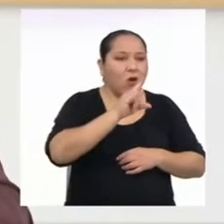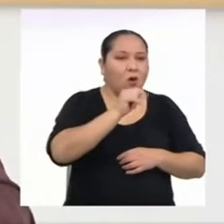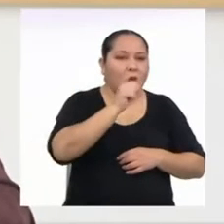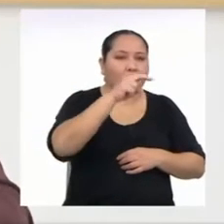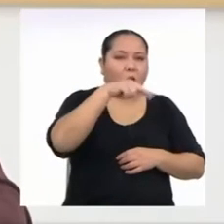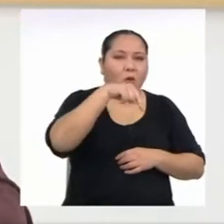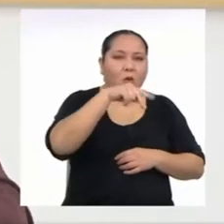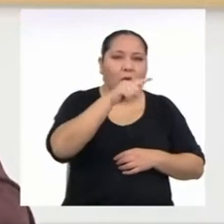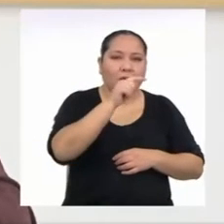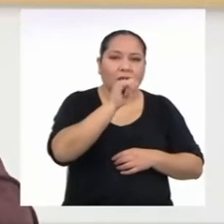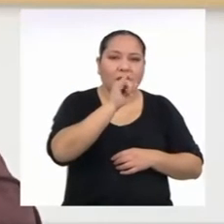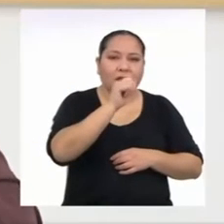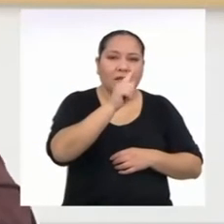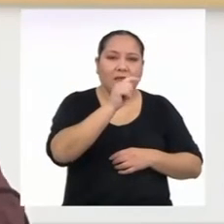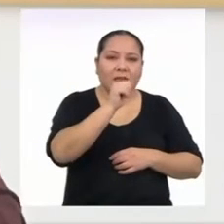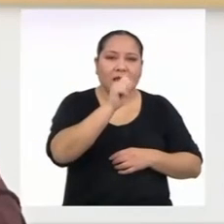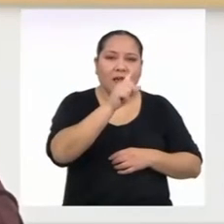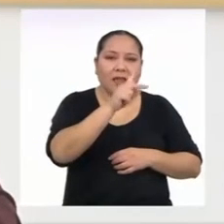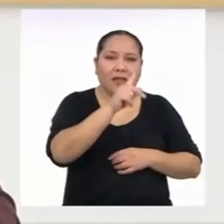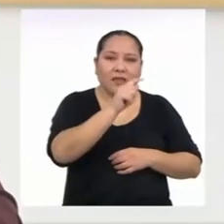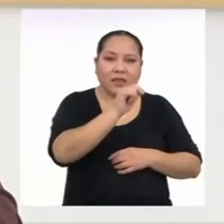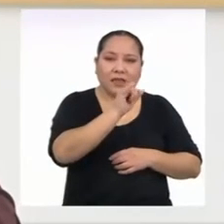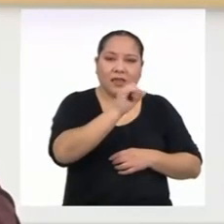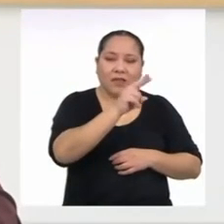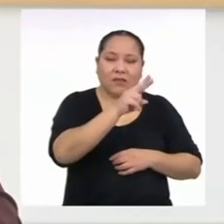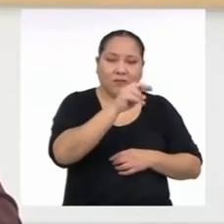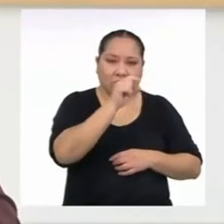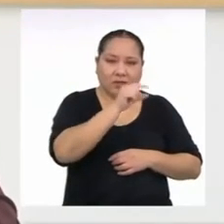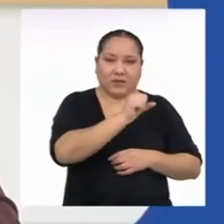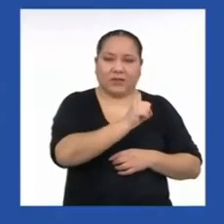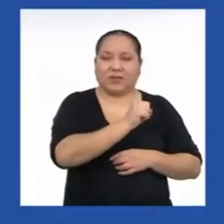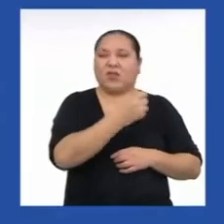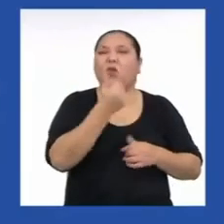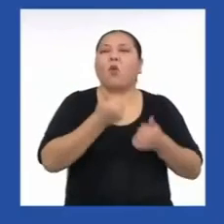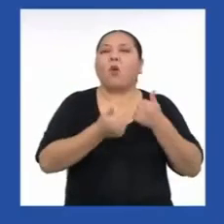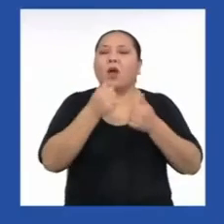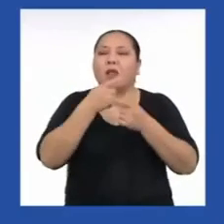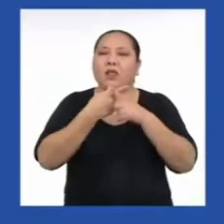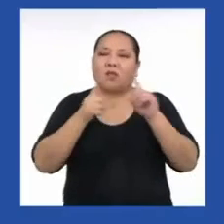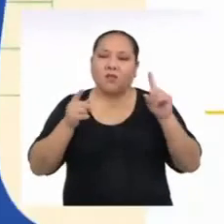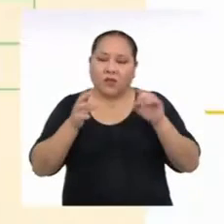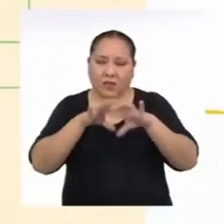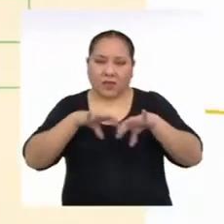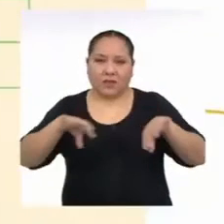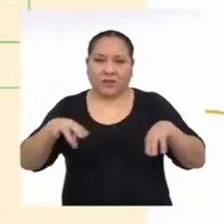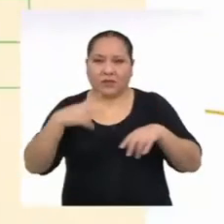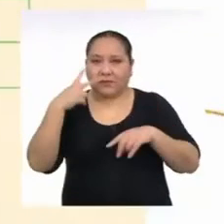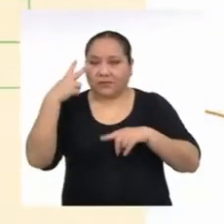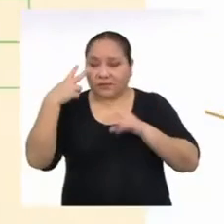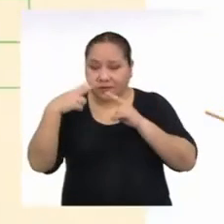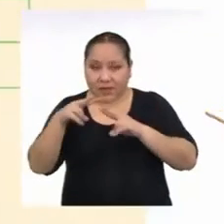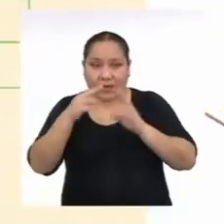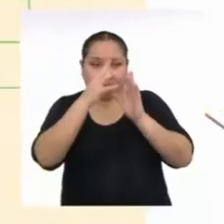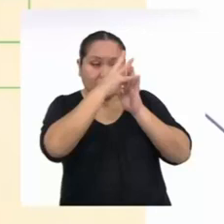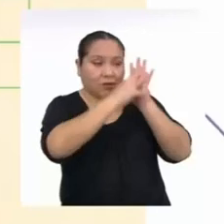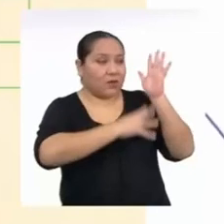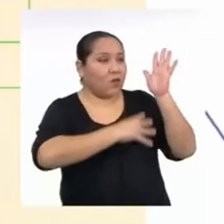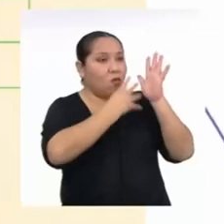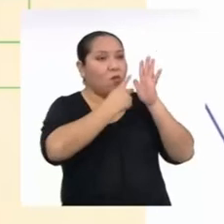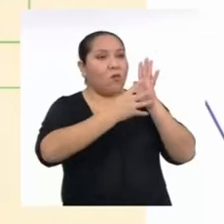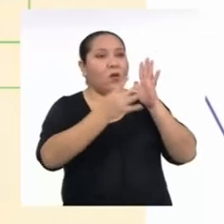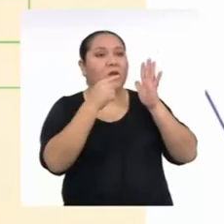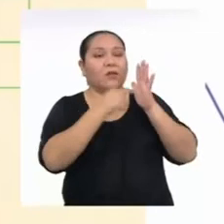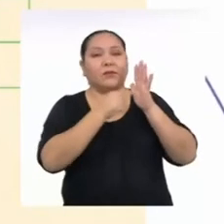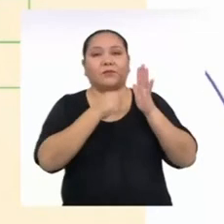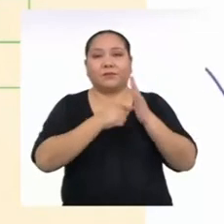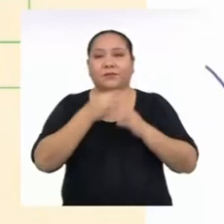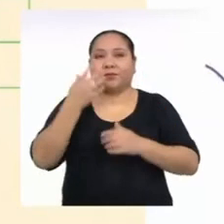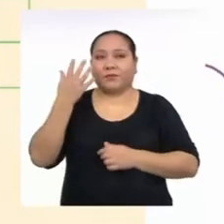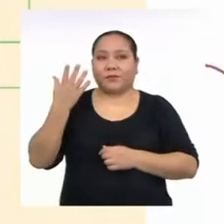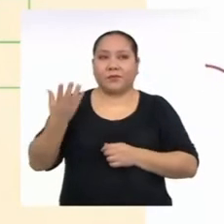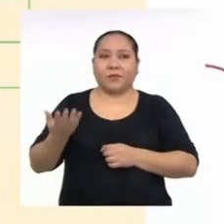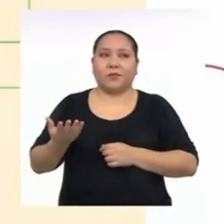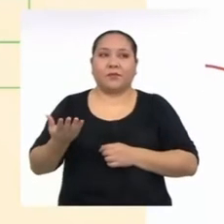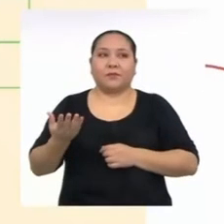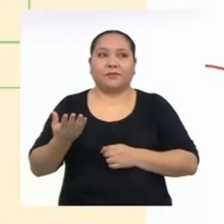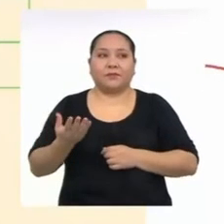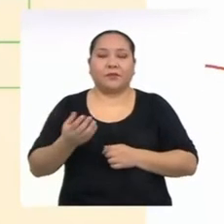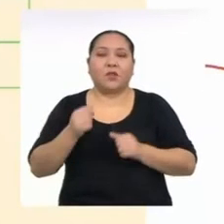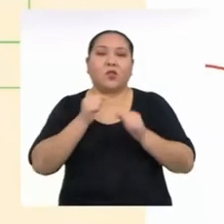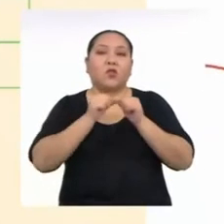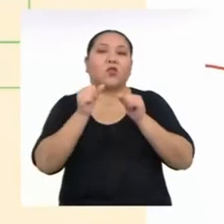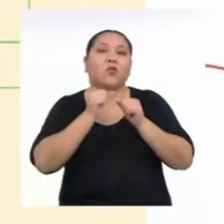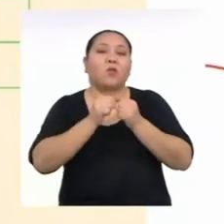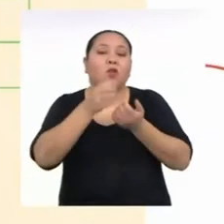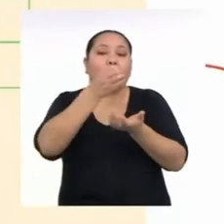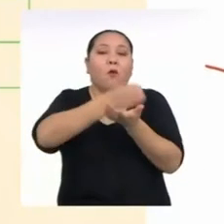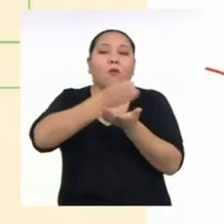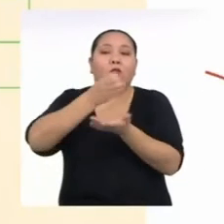Hagamos un ejercicio muy simple y claro. Vean este cuadro. Vemos que los valores de la variable número de botellas en